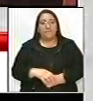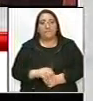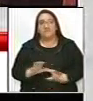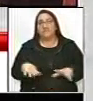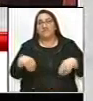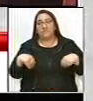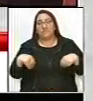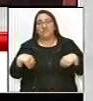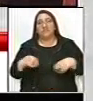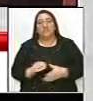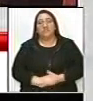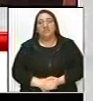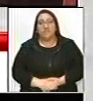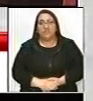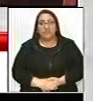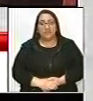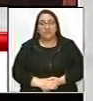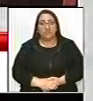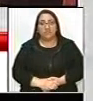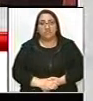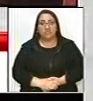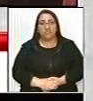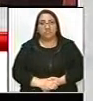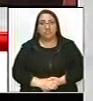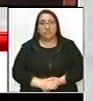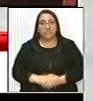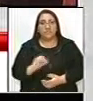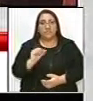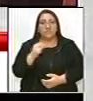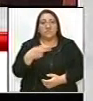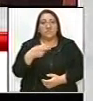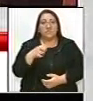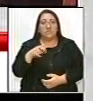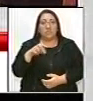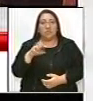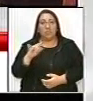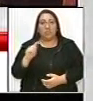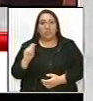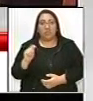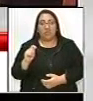Abstención. Donaire Pasquel, abstención. Cheput Mur.